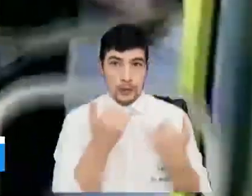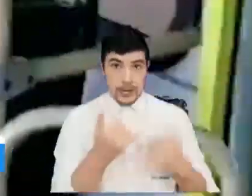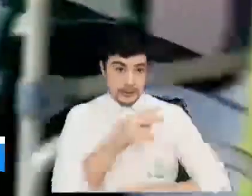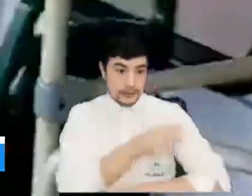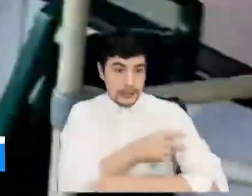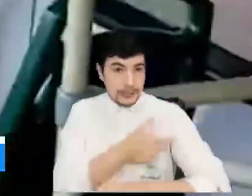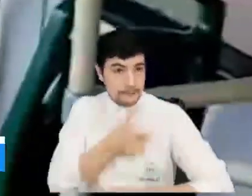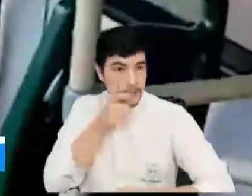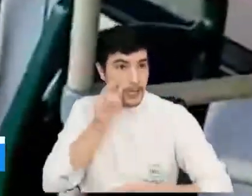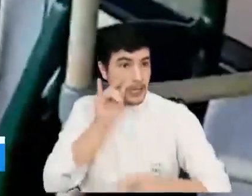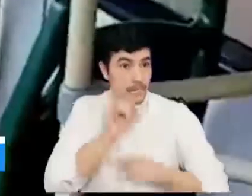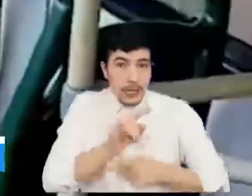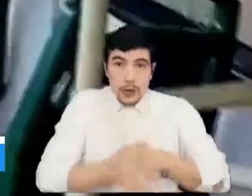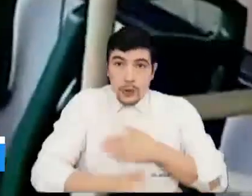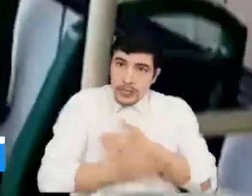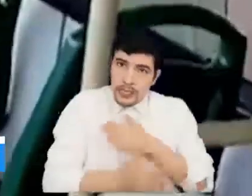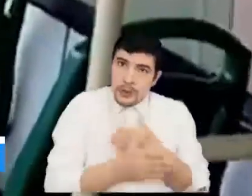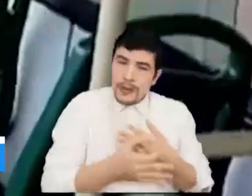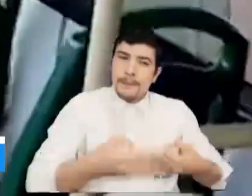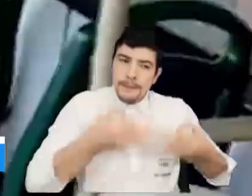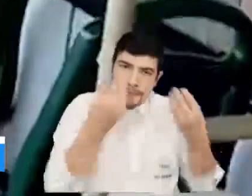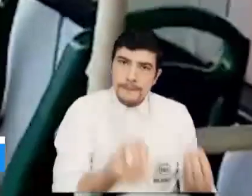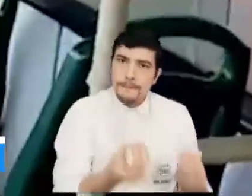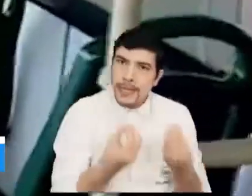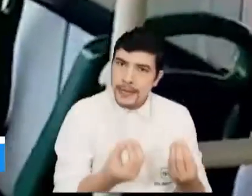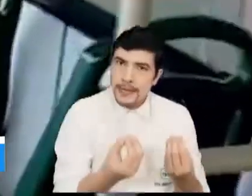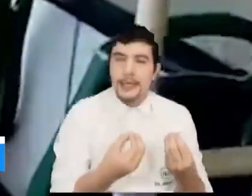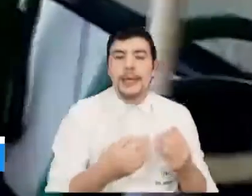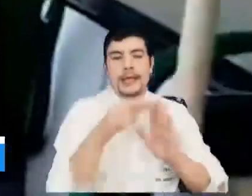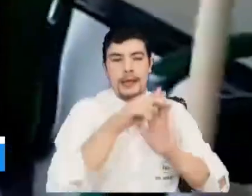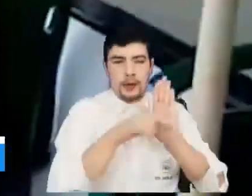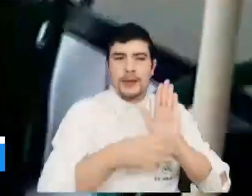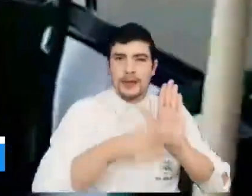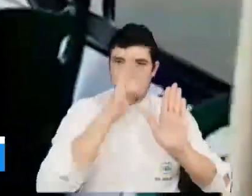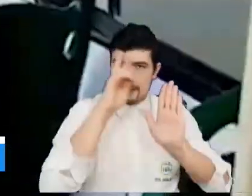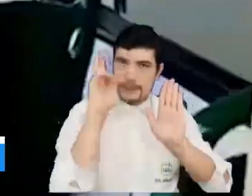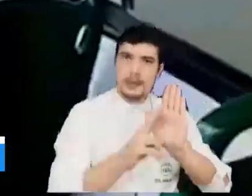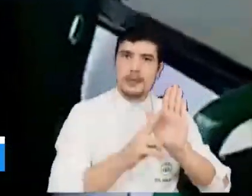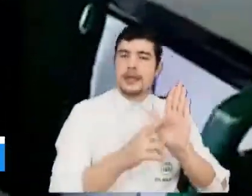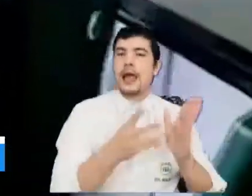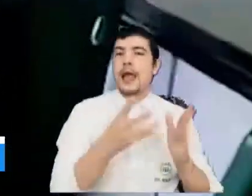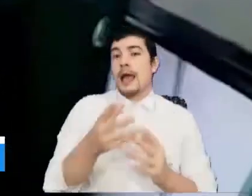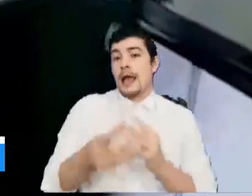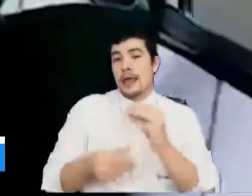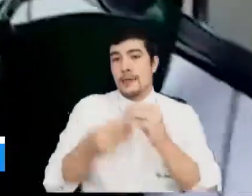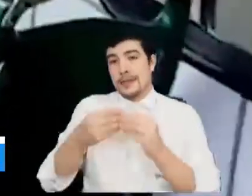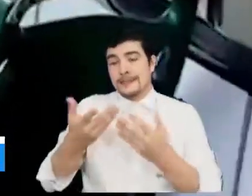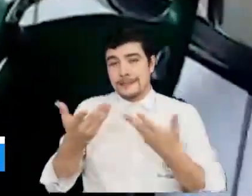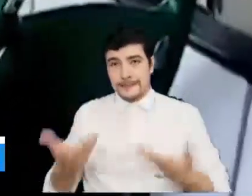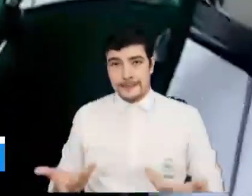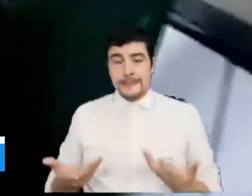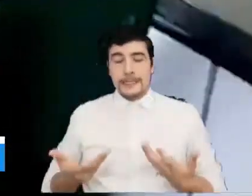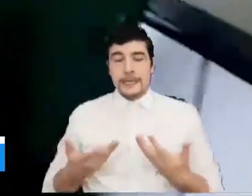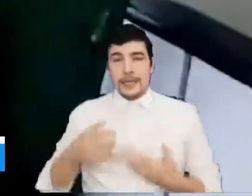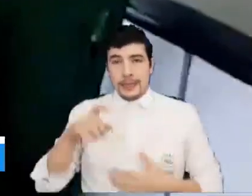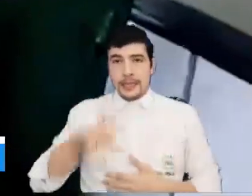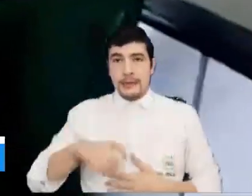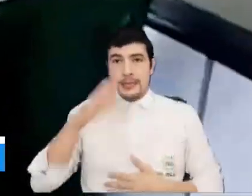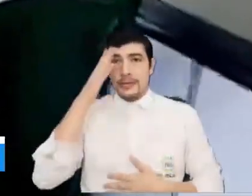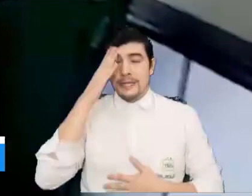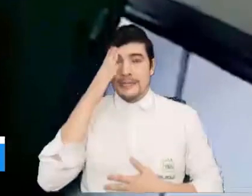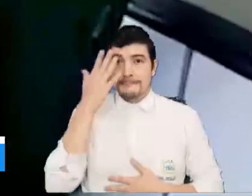medida se dé cumplimiento. Pues hay que tener presente que Metrolínea pues es un foco y es de